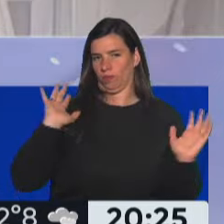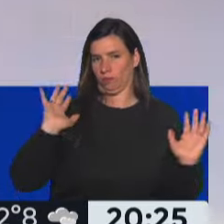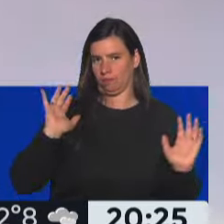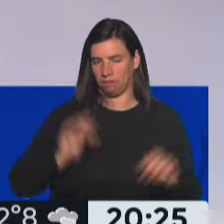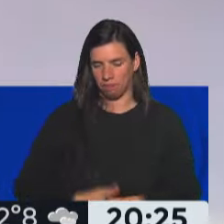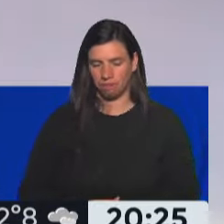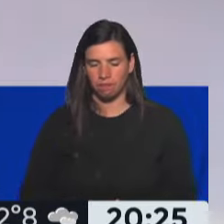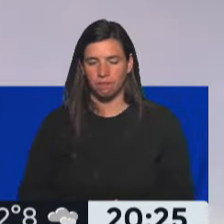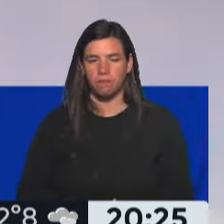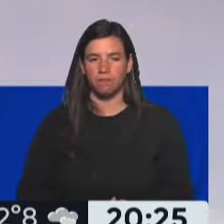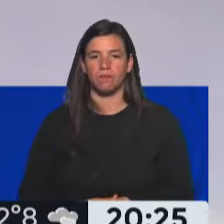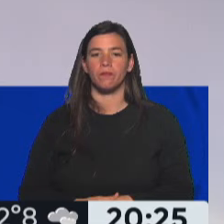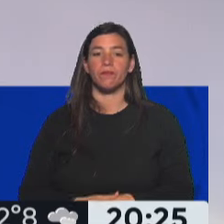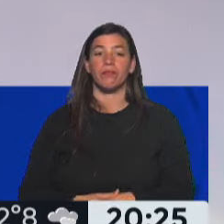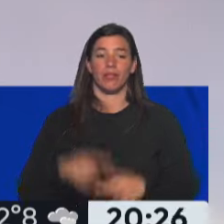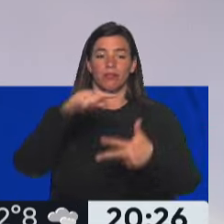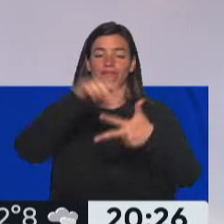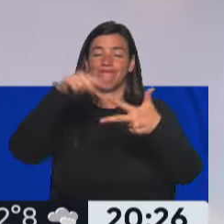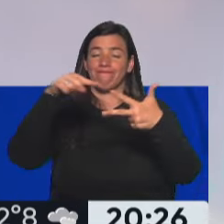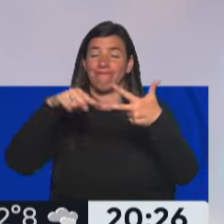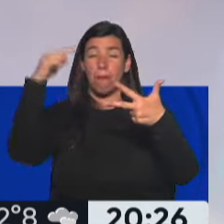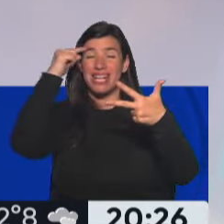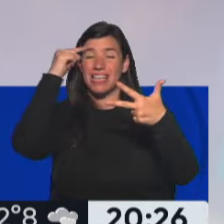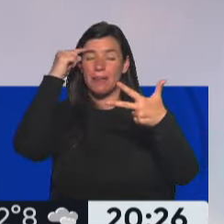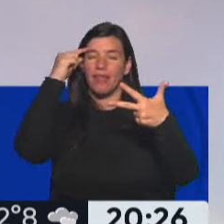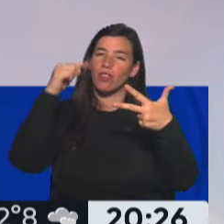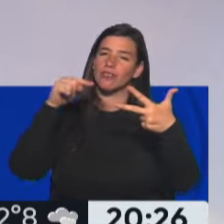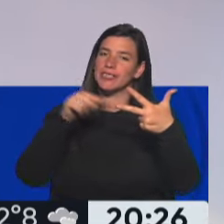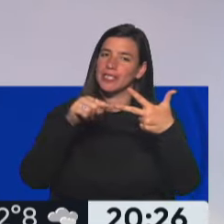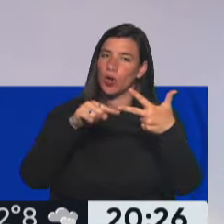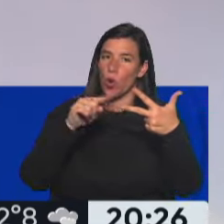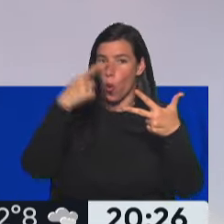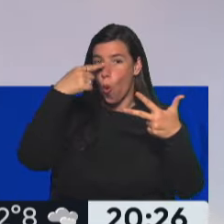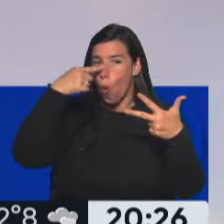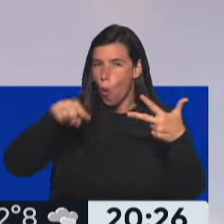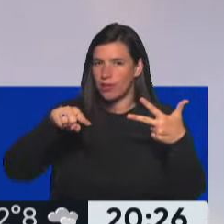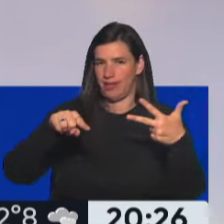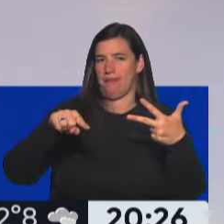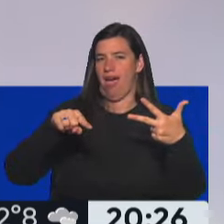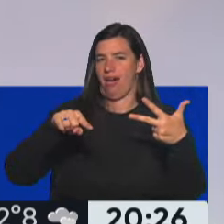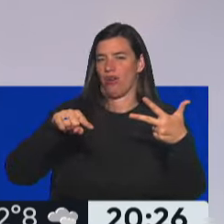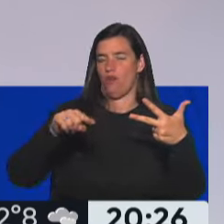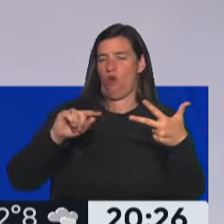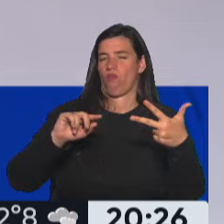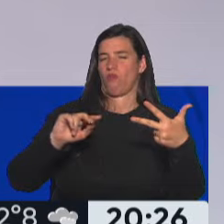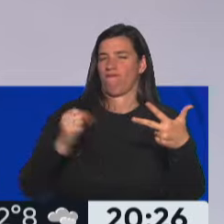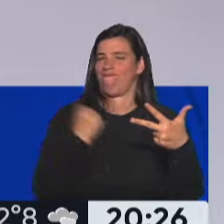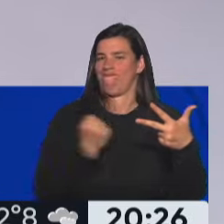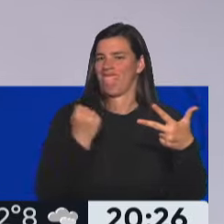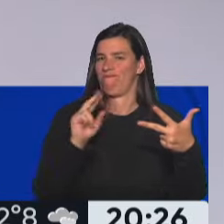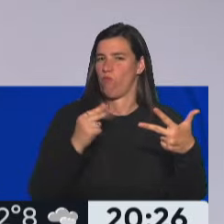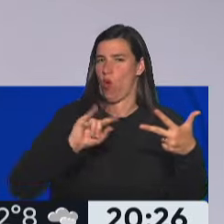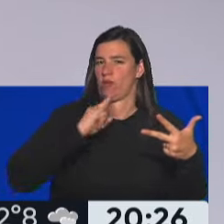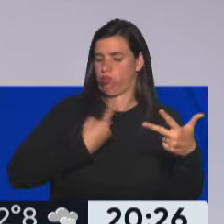incendio. Son varias las hipótesis, esta es la más fuerte y la más trágica y la más dolorosa, no solamente para los familiares y amigos,